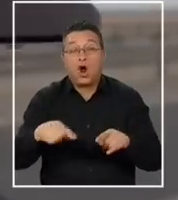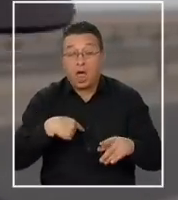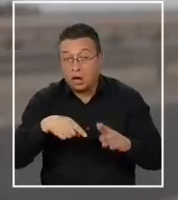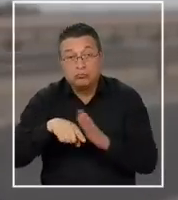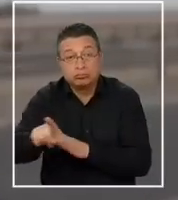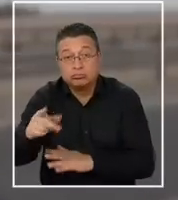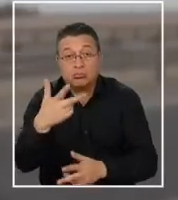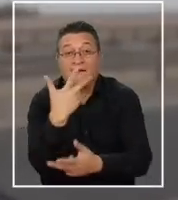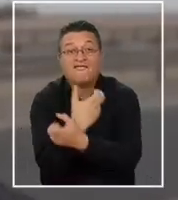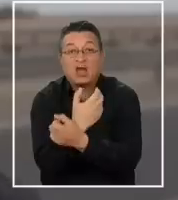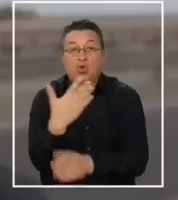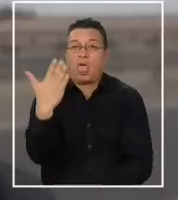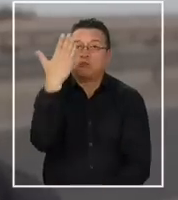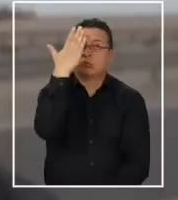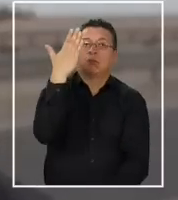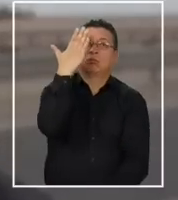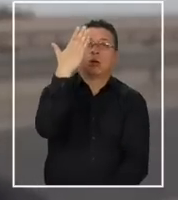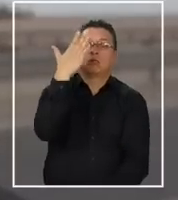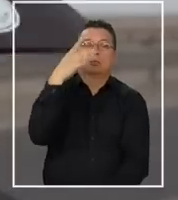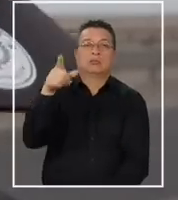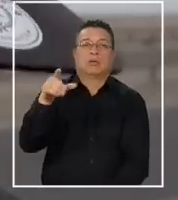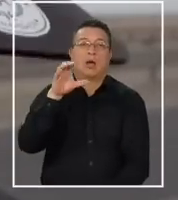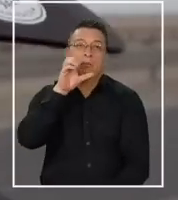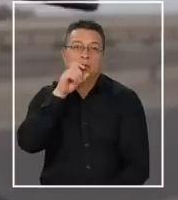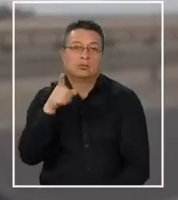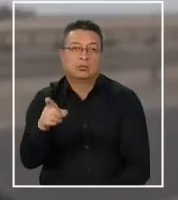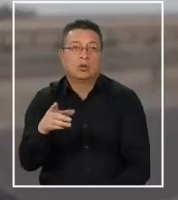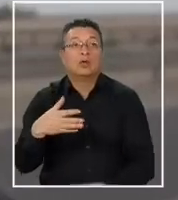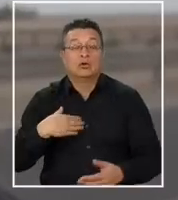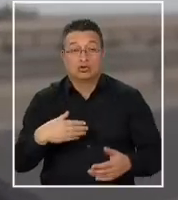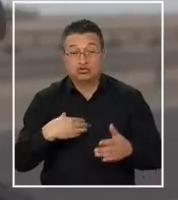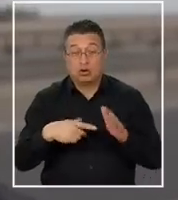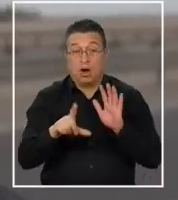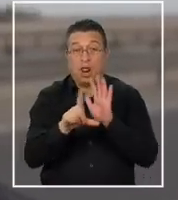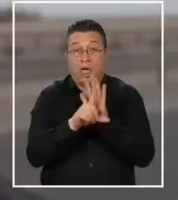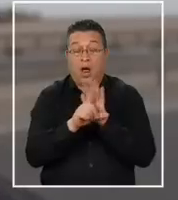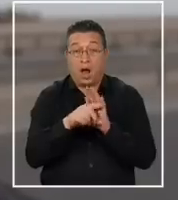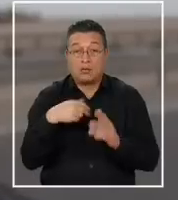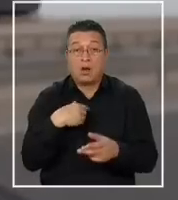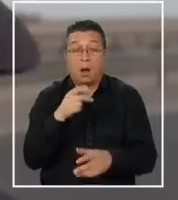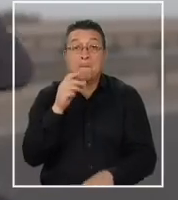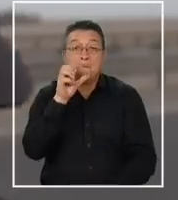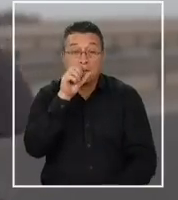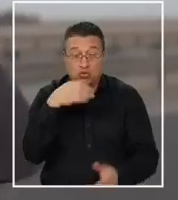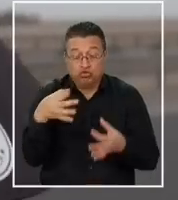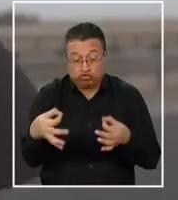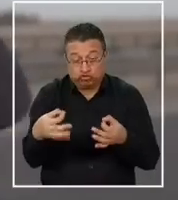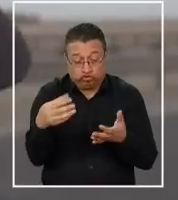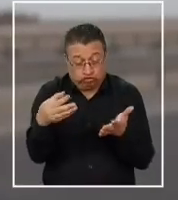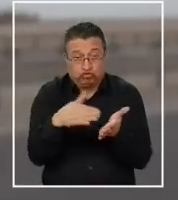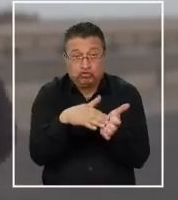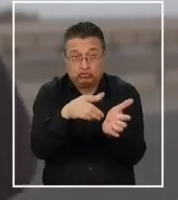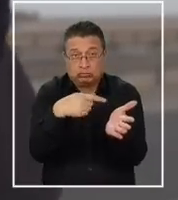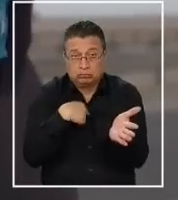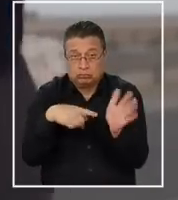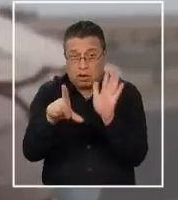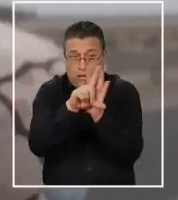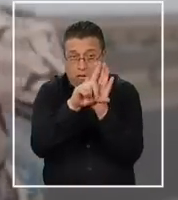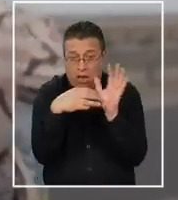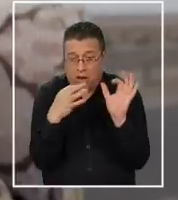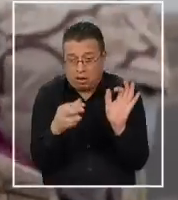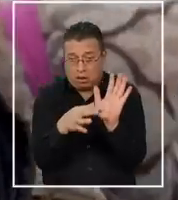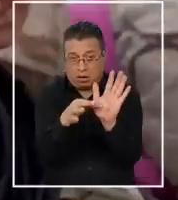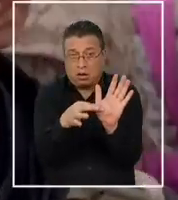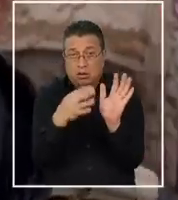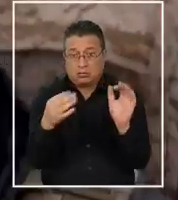pasar a ningún venezolano. A pesar de que estoy legal en Perú, porque yo tengo mis documentos peruanos, pero la cuestión